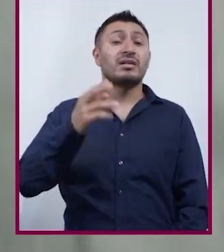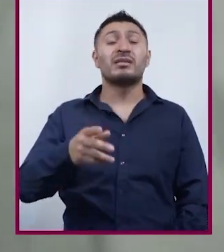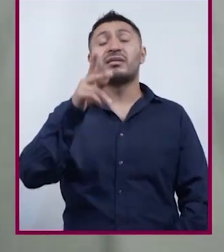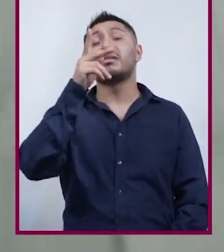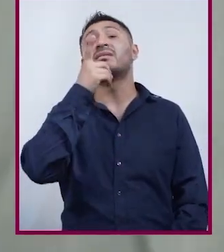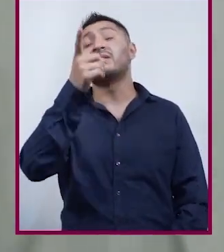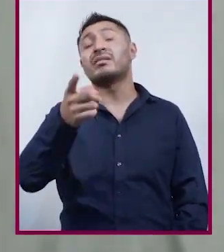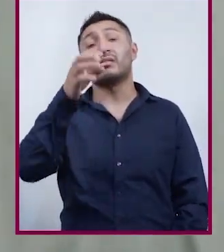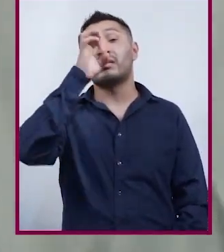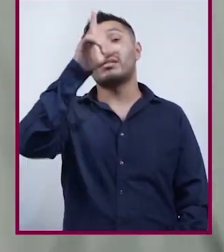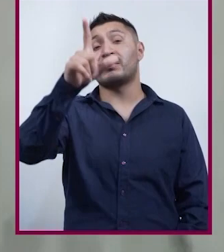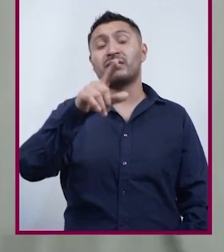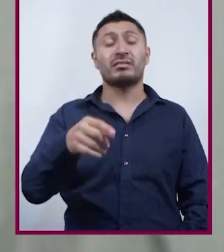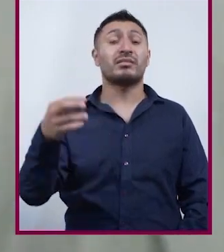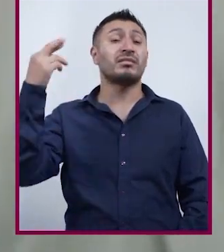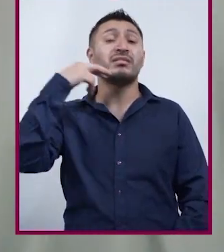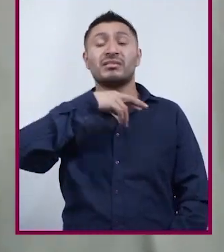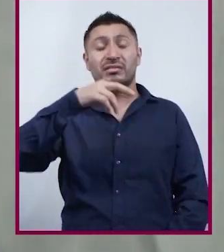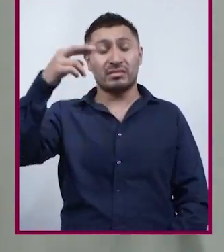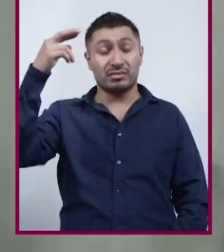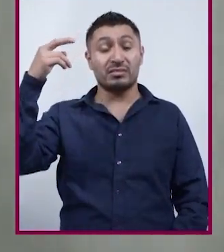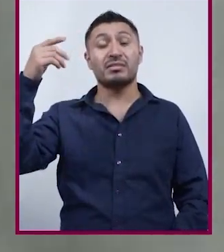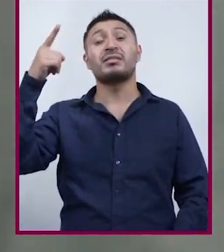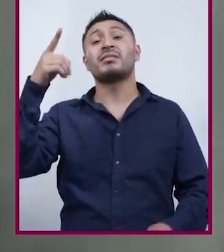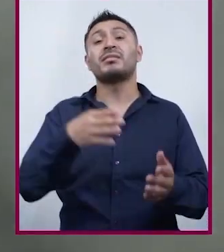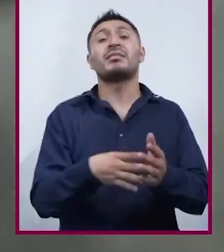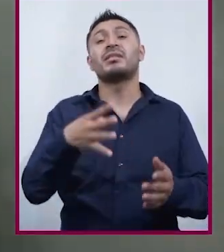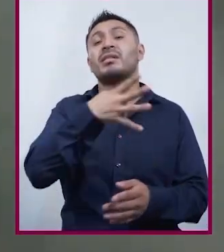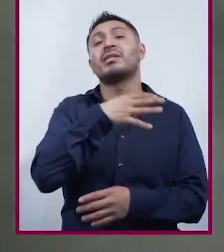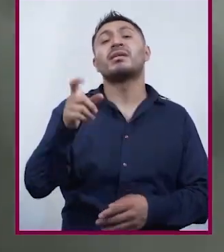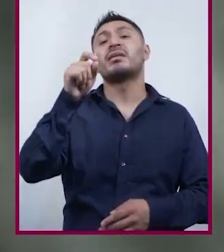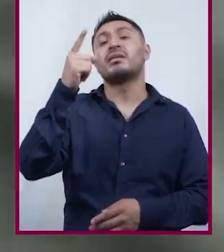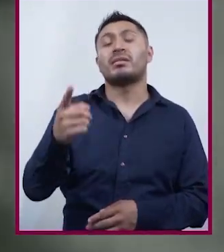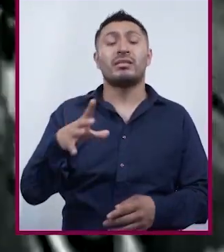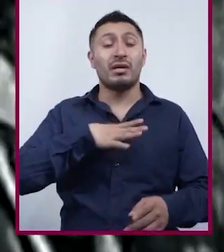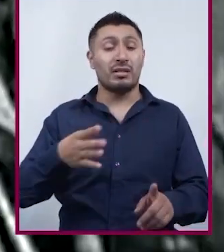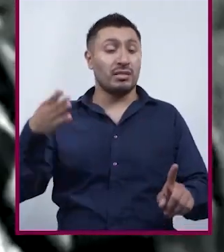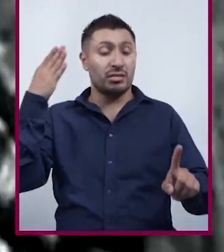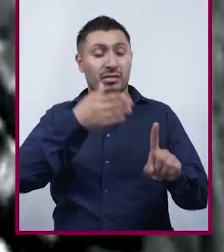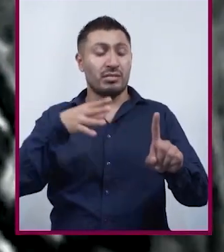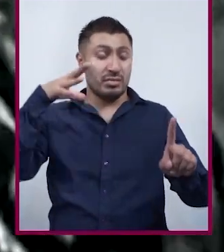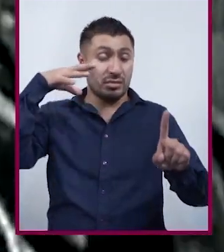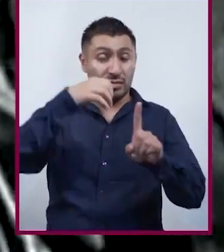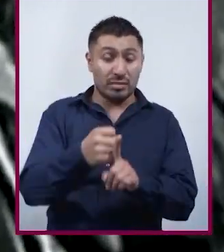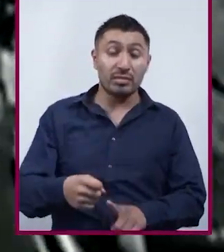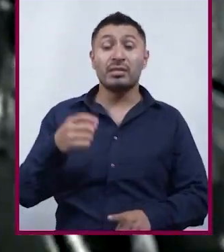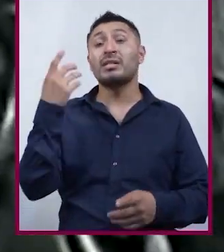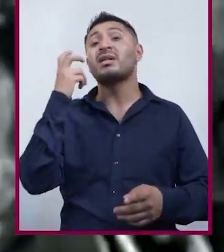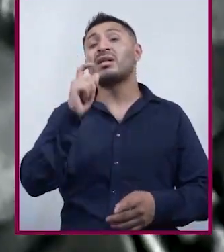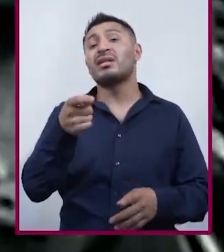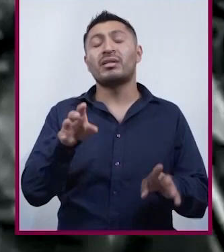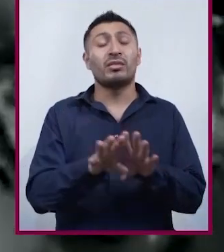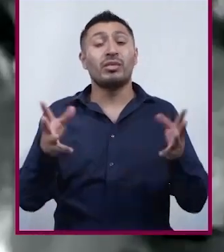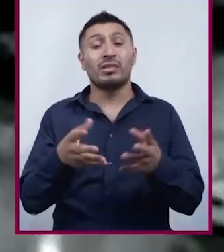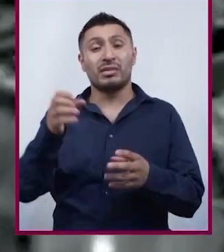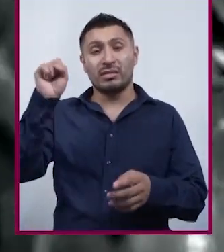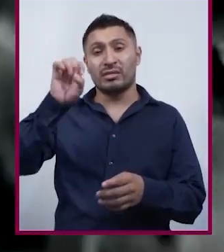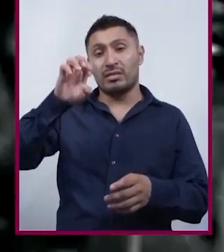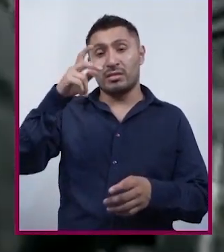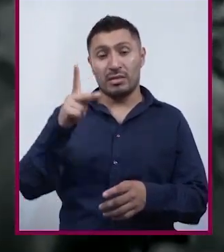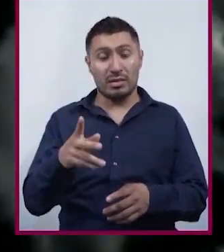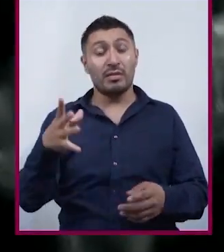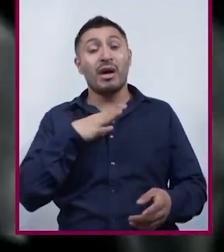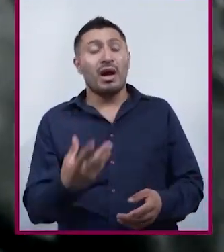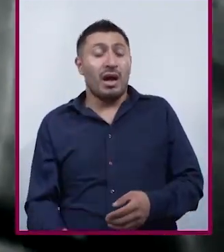el espíritu». Al poco tiempo, en 1921, cumplió su objetivo de crear la Secretaría de Educación Pública,